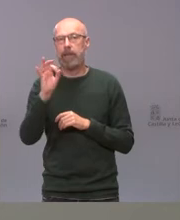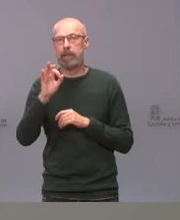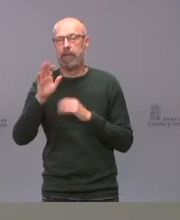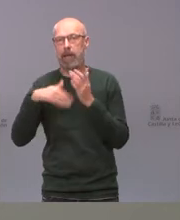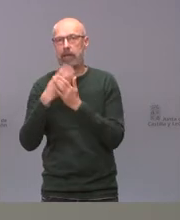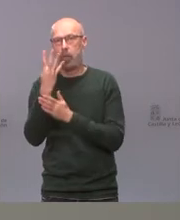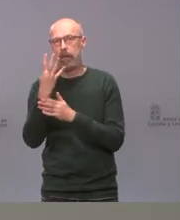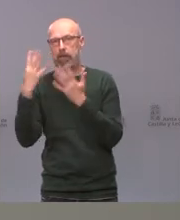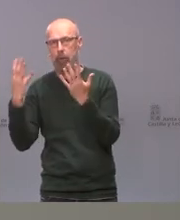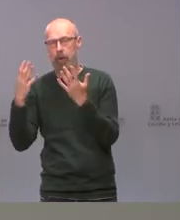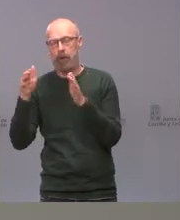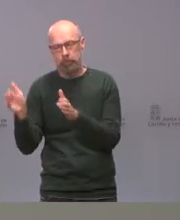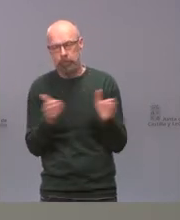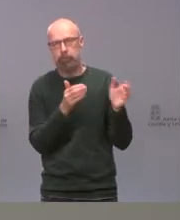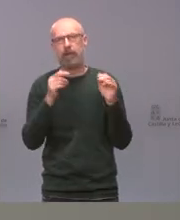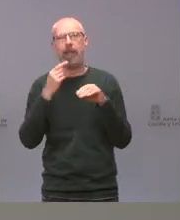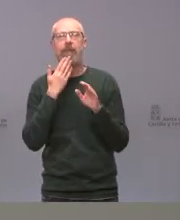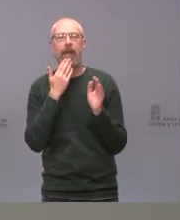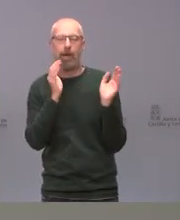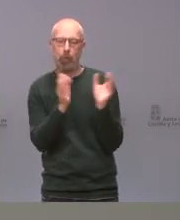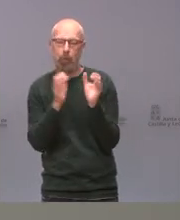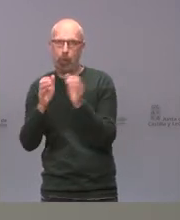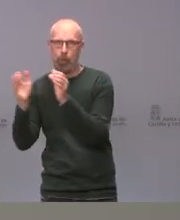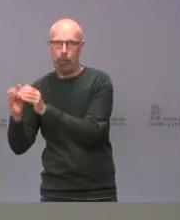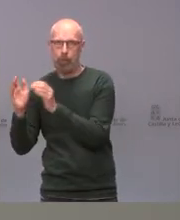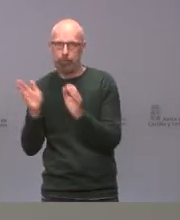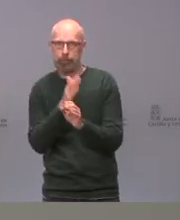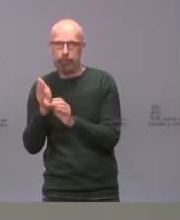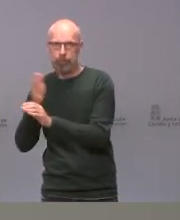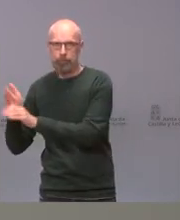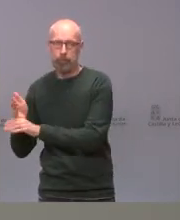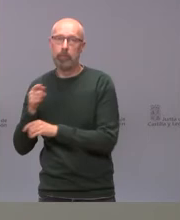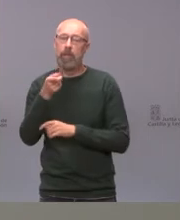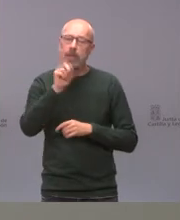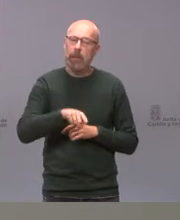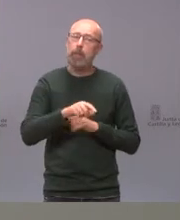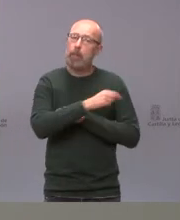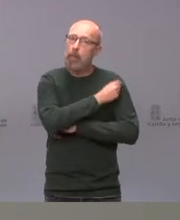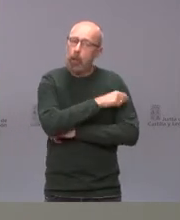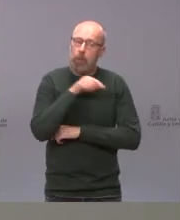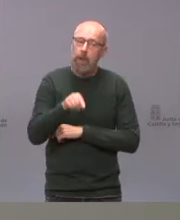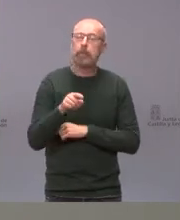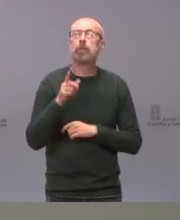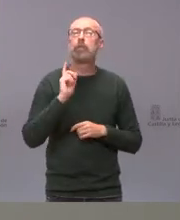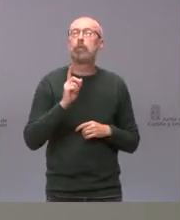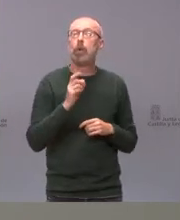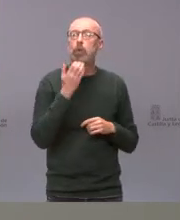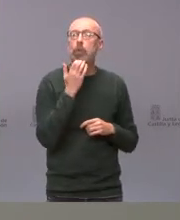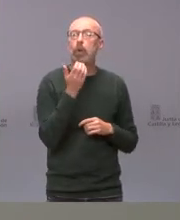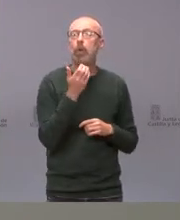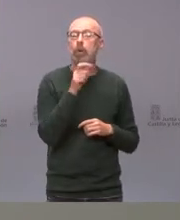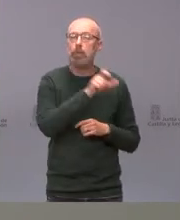así sucesivamente. También esta vacuna no solamente se aplicará a aquellas personas que